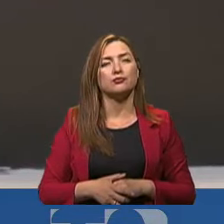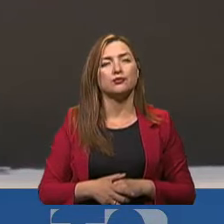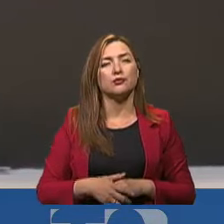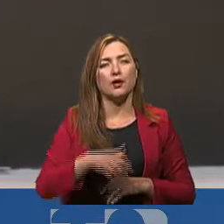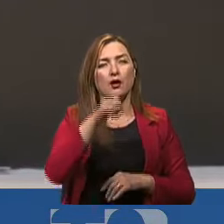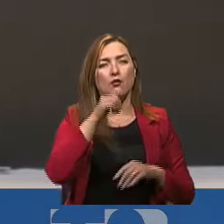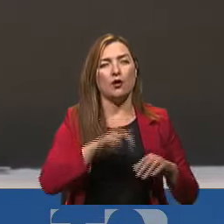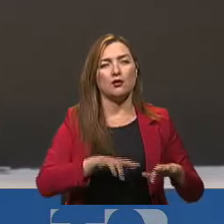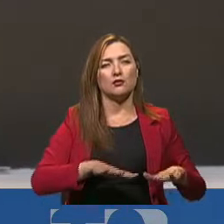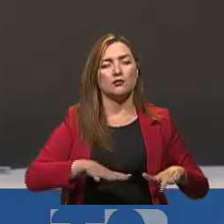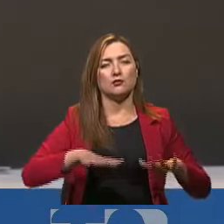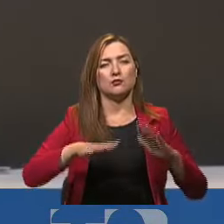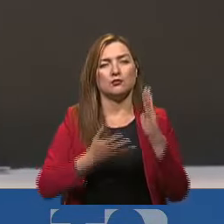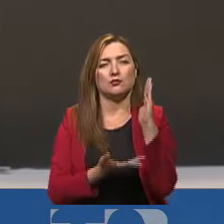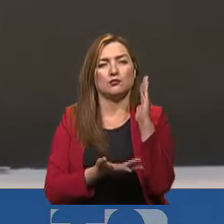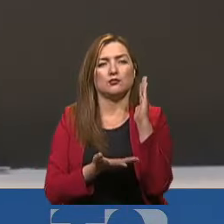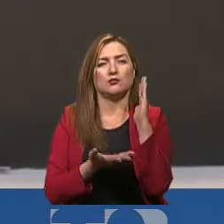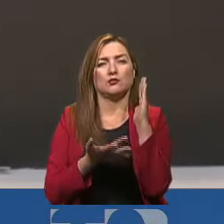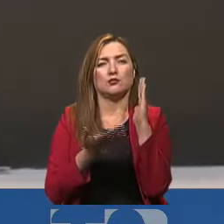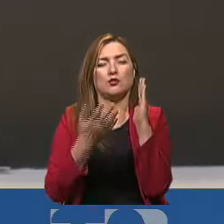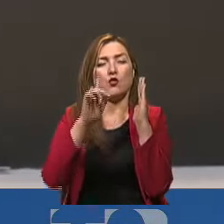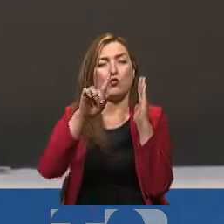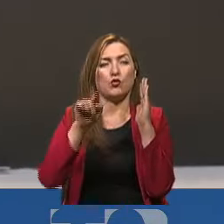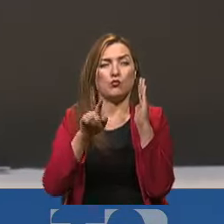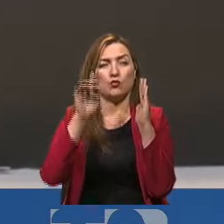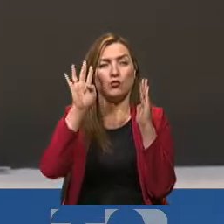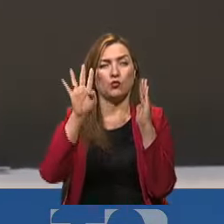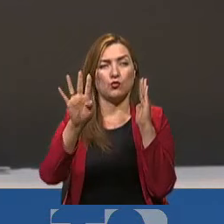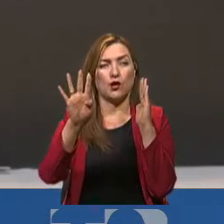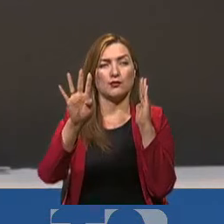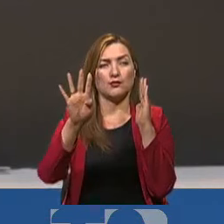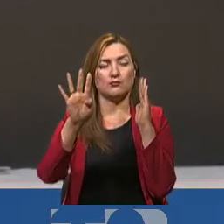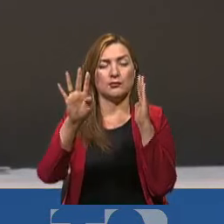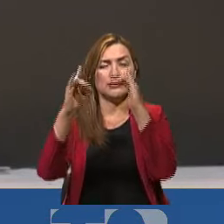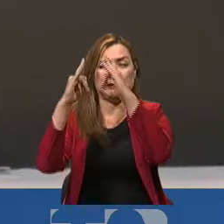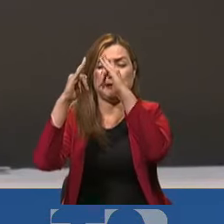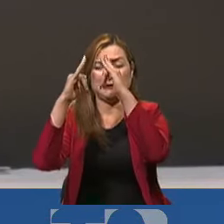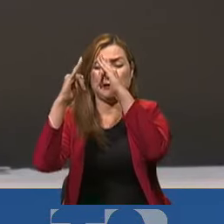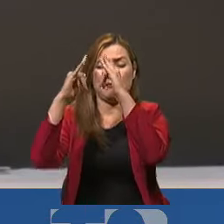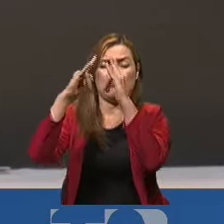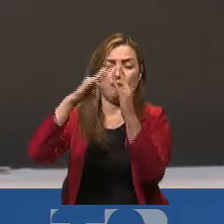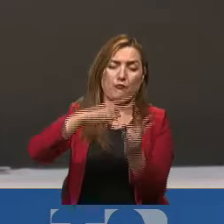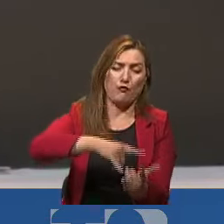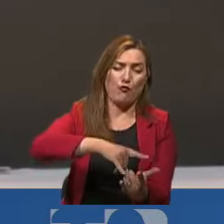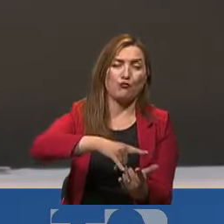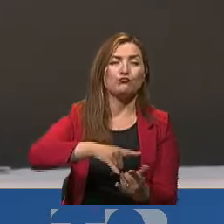un caudal de 1.4, que lo que ha provocado es la caída de la torre